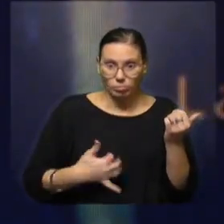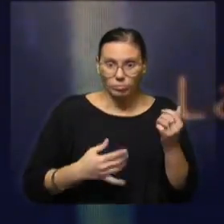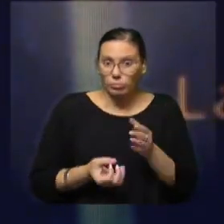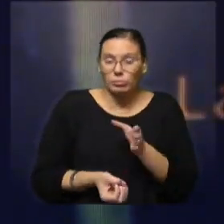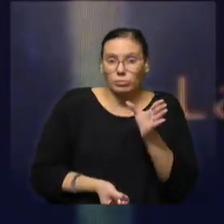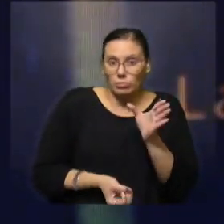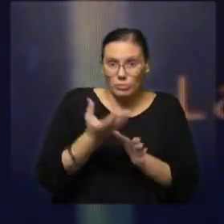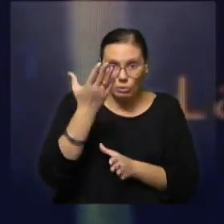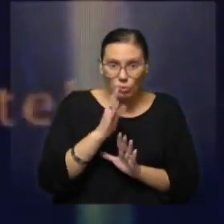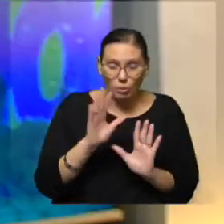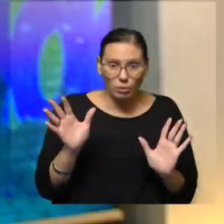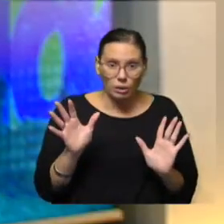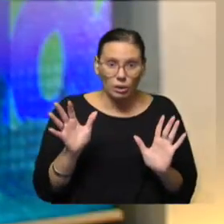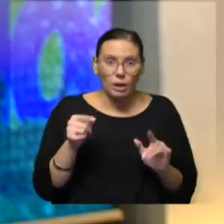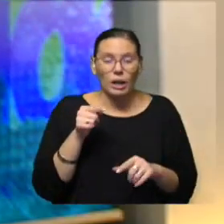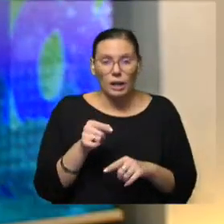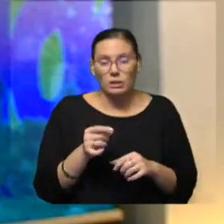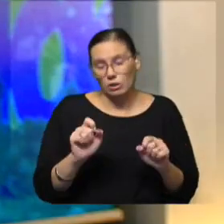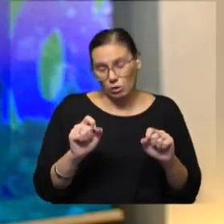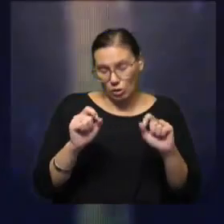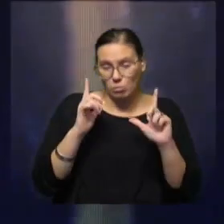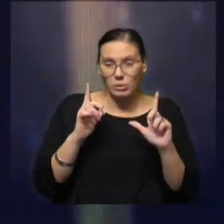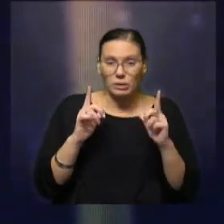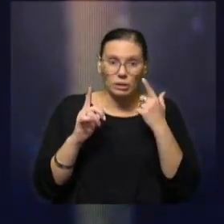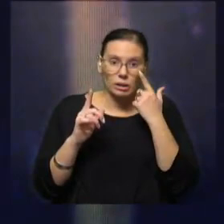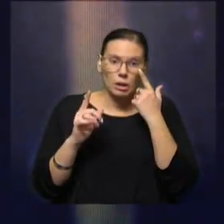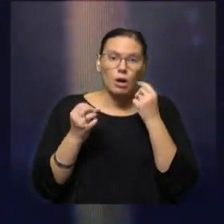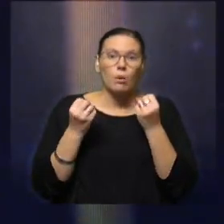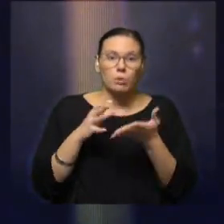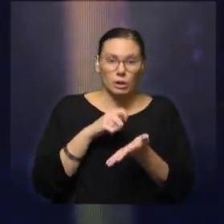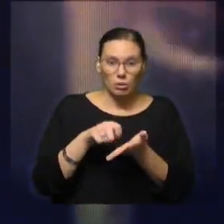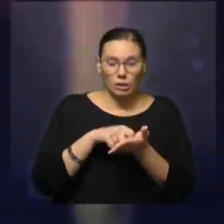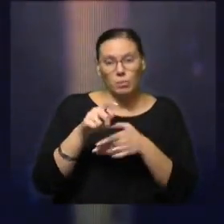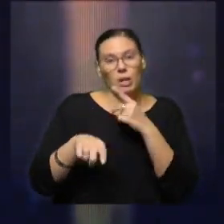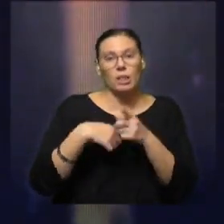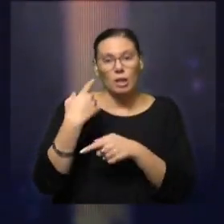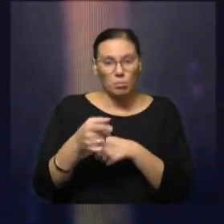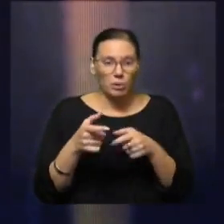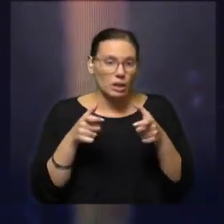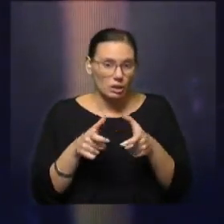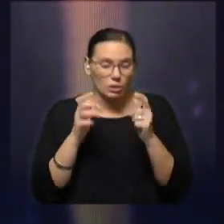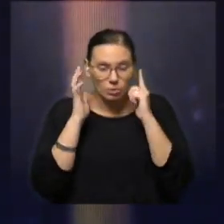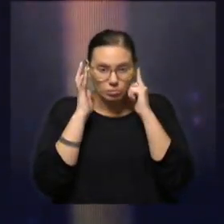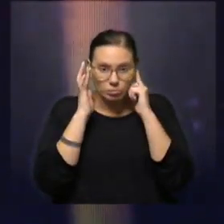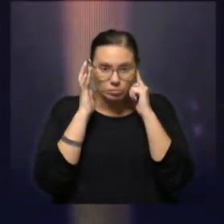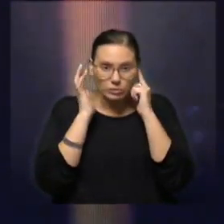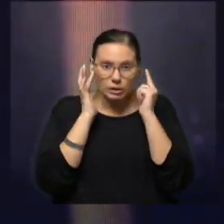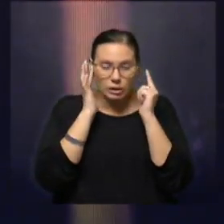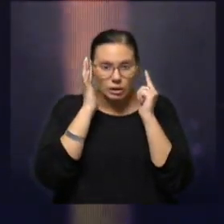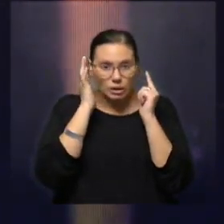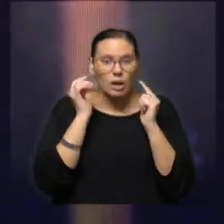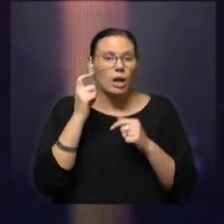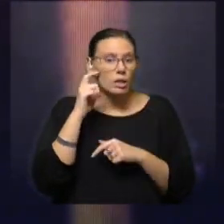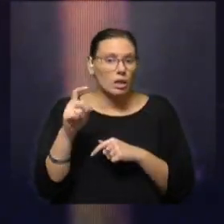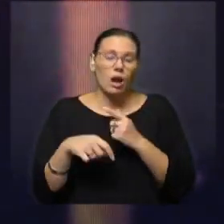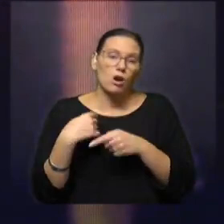nuevo. Bien, estrenos. O sea, que ese va a ser sorpresa, digamos, porque lo compuse luego de haber sacado el disco. Y mi idea es esa,